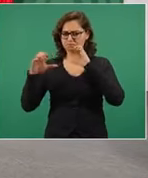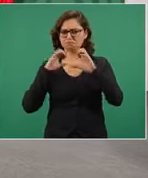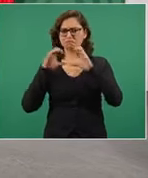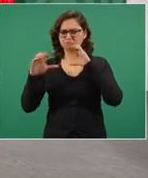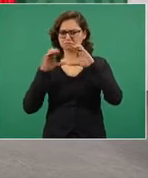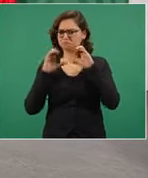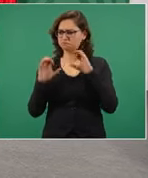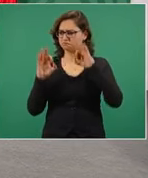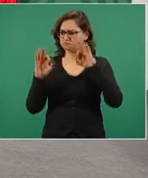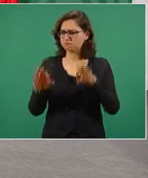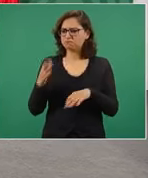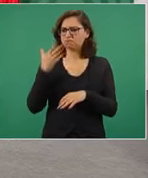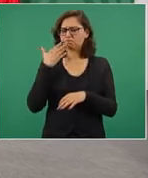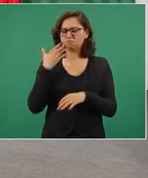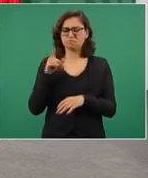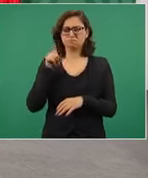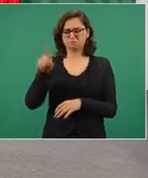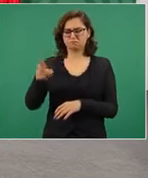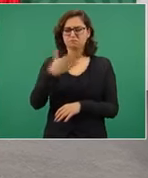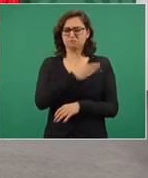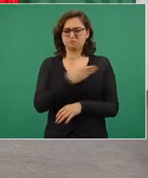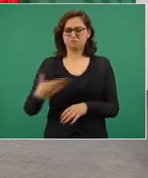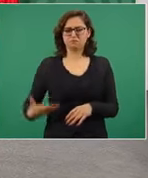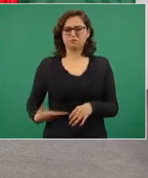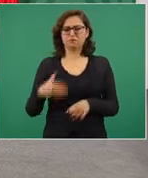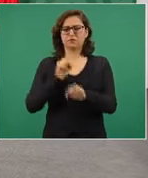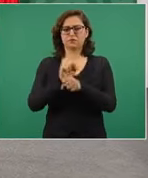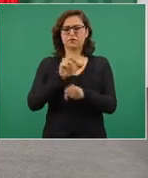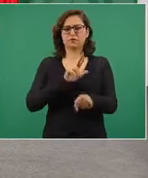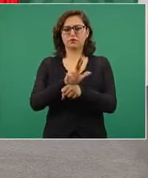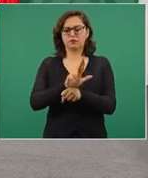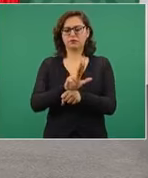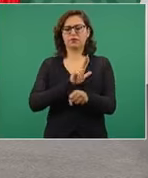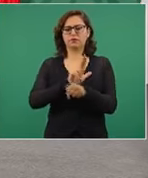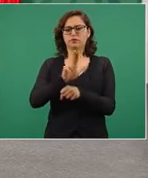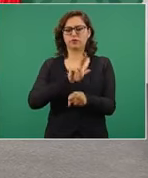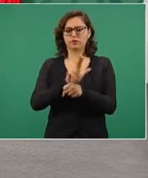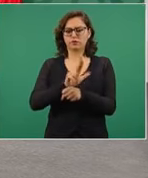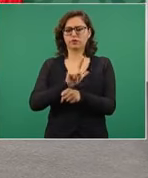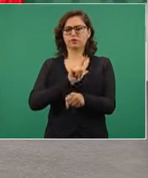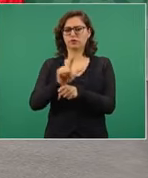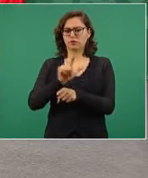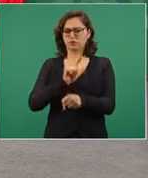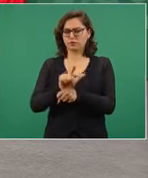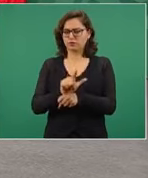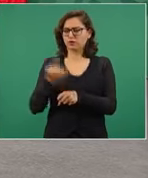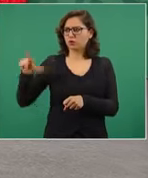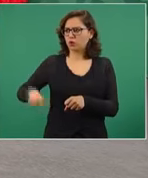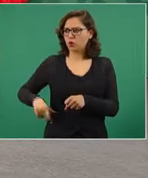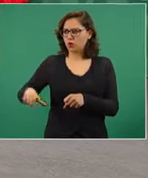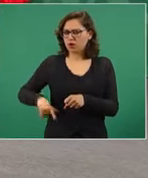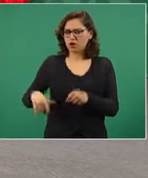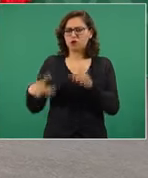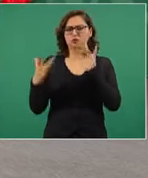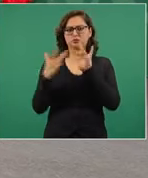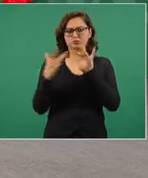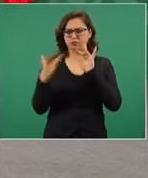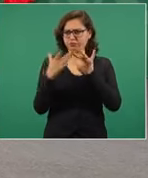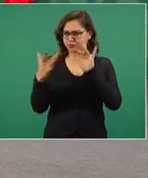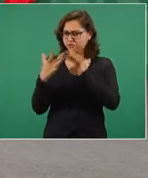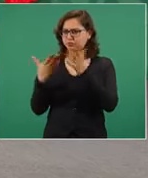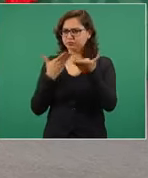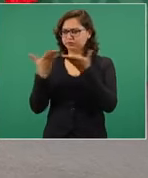comunicaciones con los presidentes de El Salvador, de Honduras, de Guatemala, con los gobiernos.